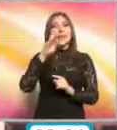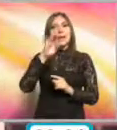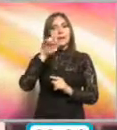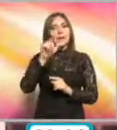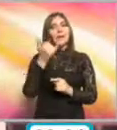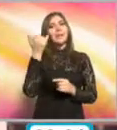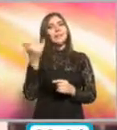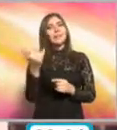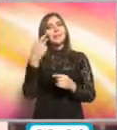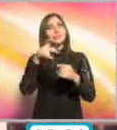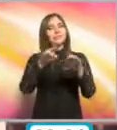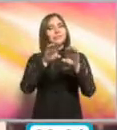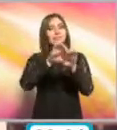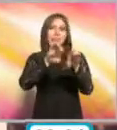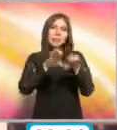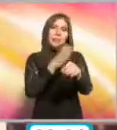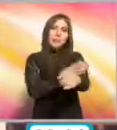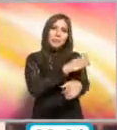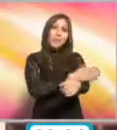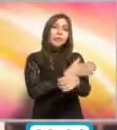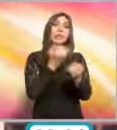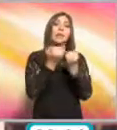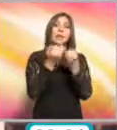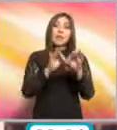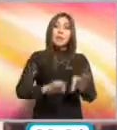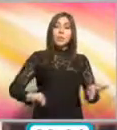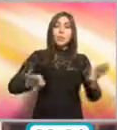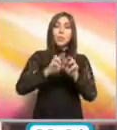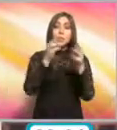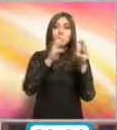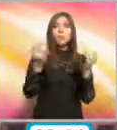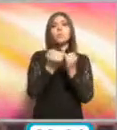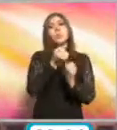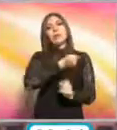con mis compañeros, porque es importante también, como la música, estar pendientes de la salud. Adelante.